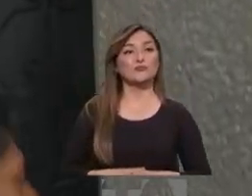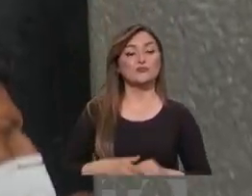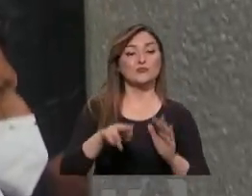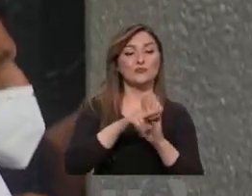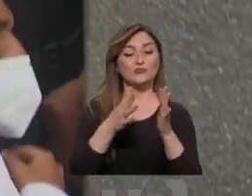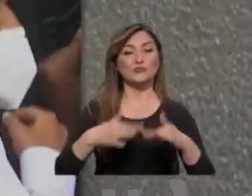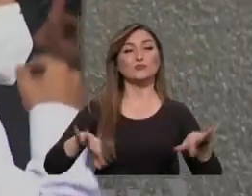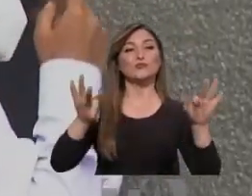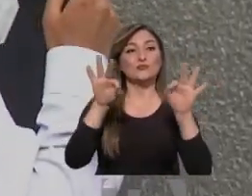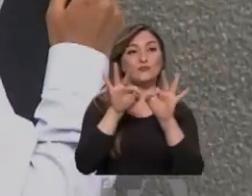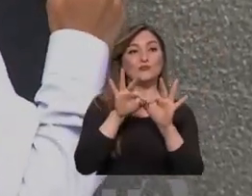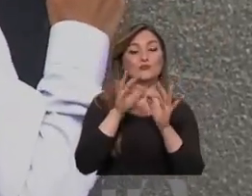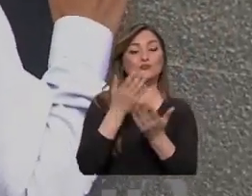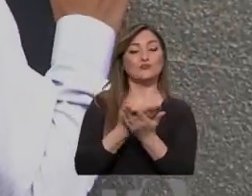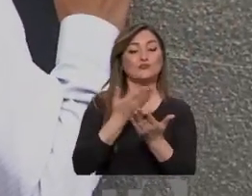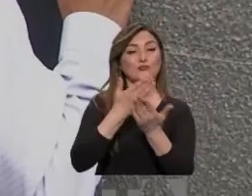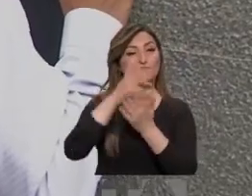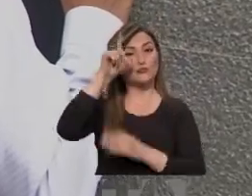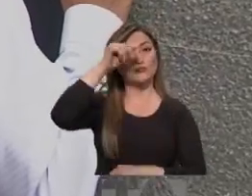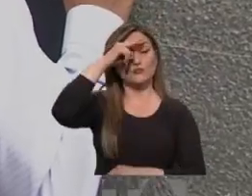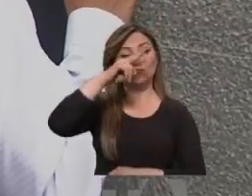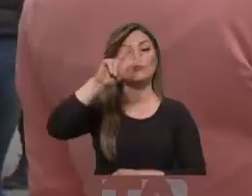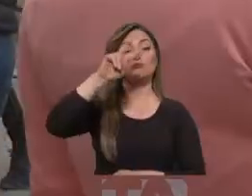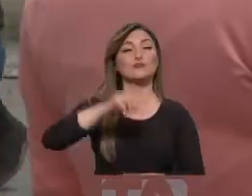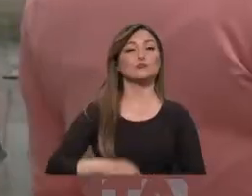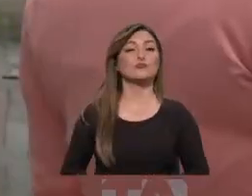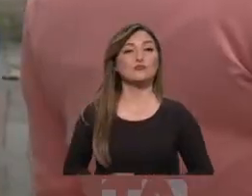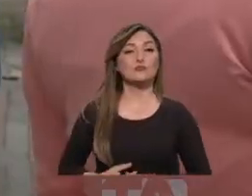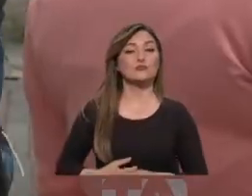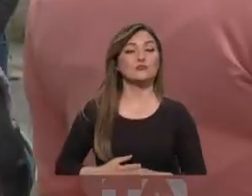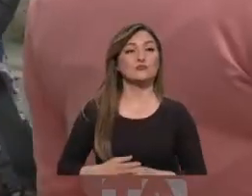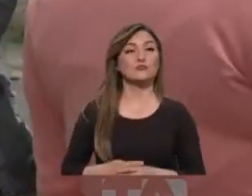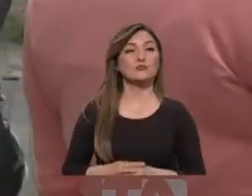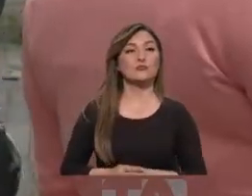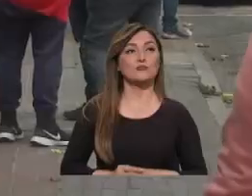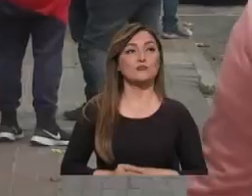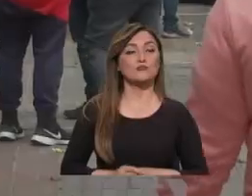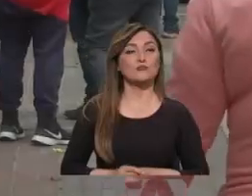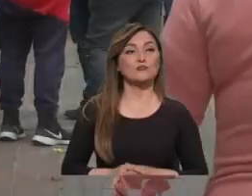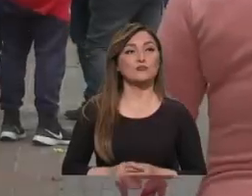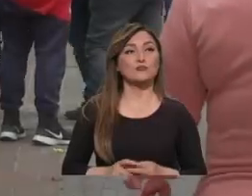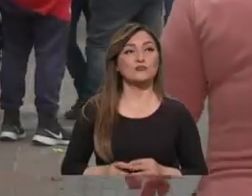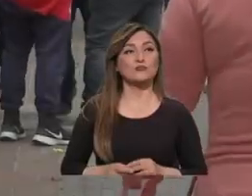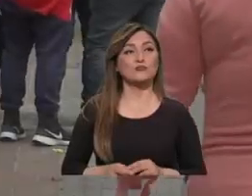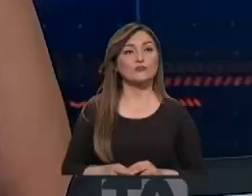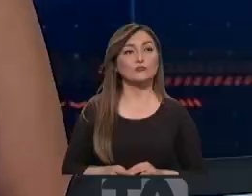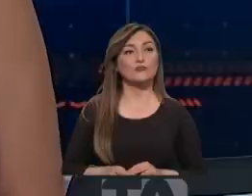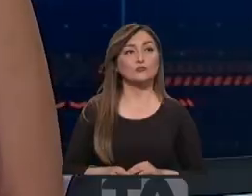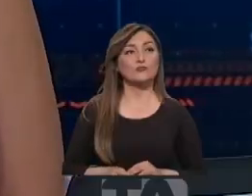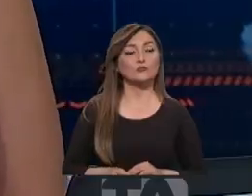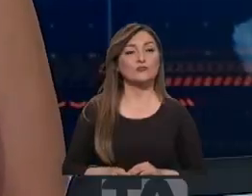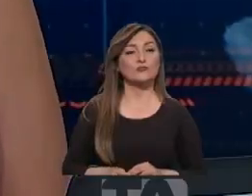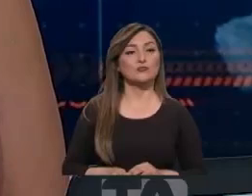requisito indispensable exigido por el gobierno de México. En Quito, María Gracia Acosta, 24 horas.